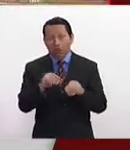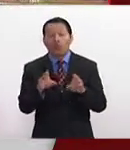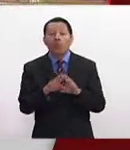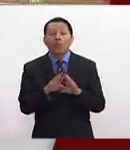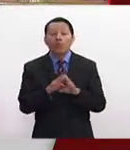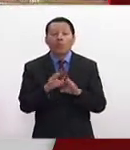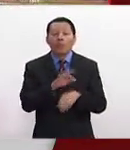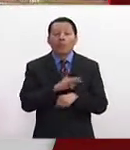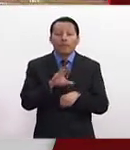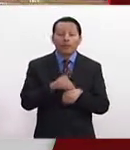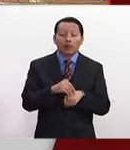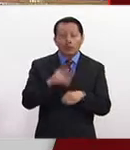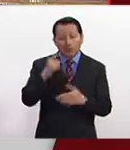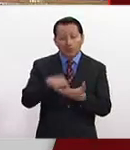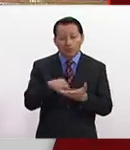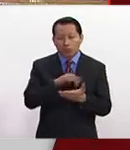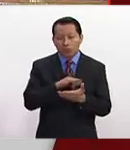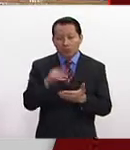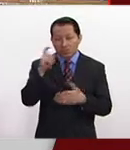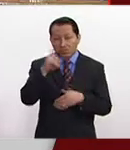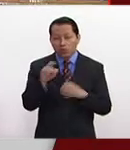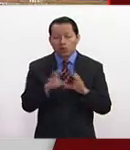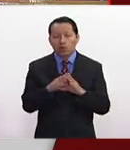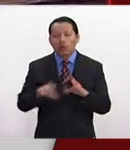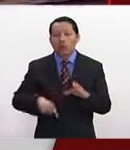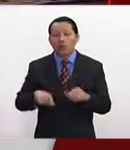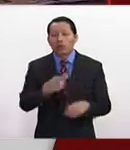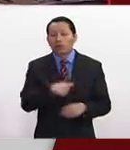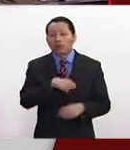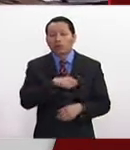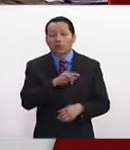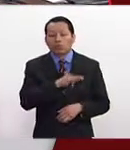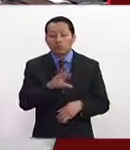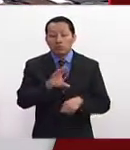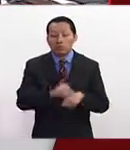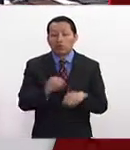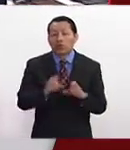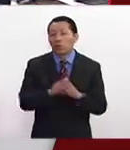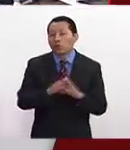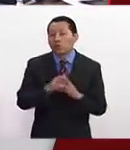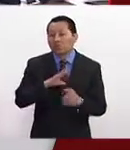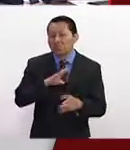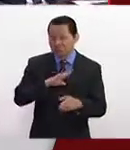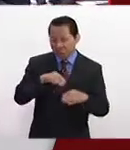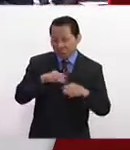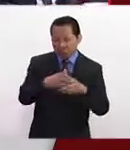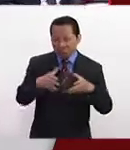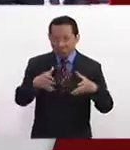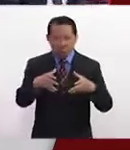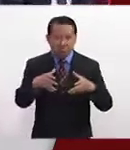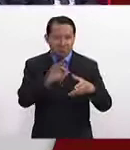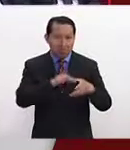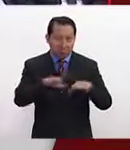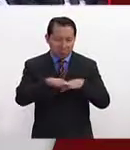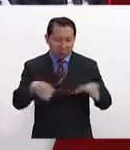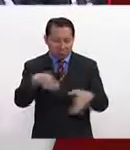se permita, que yo creo que difícilmente el gobierno español va a permitir que se instalen las urnas, como ya lo ha dicho,